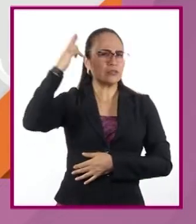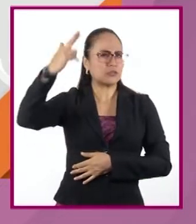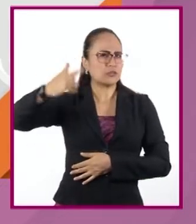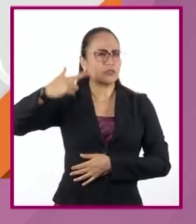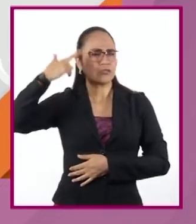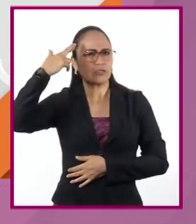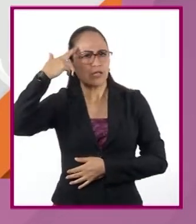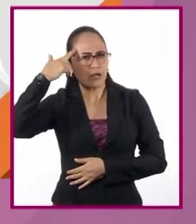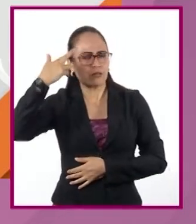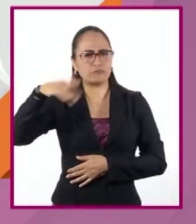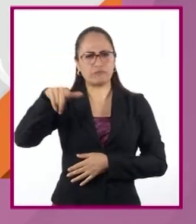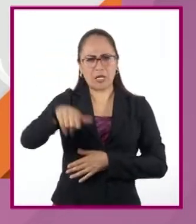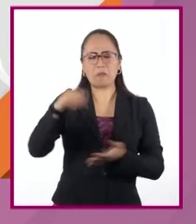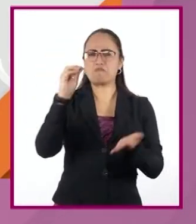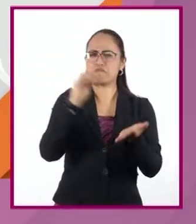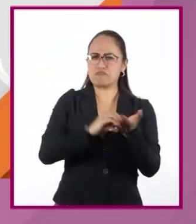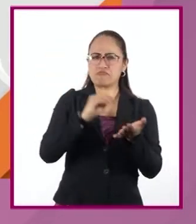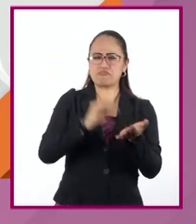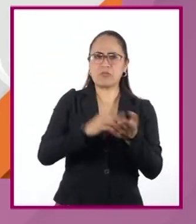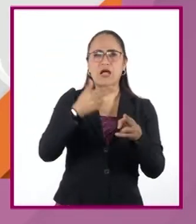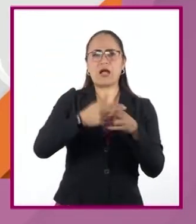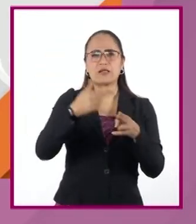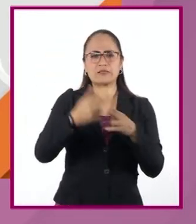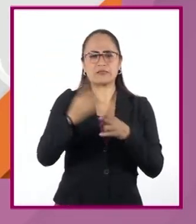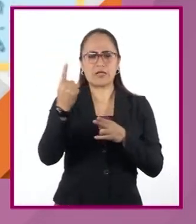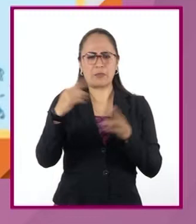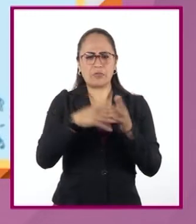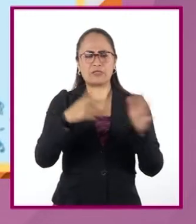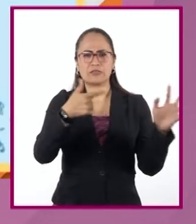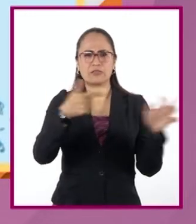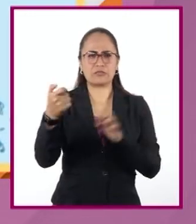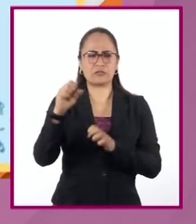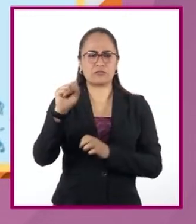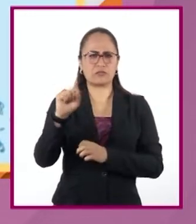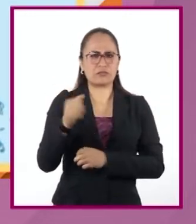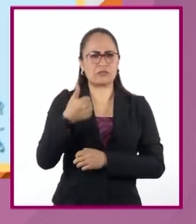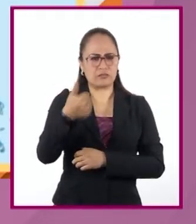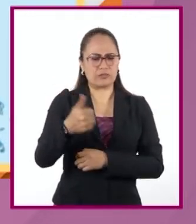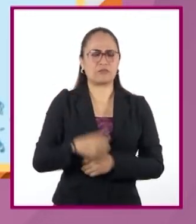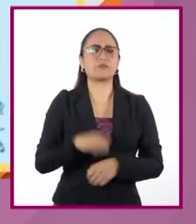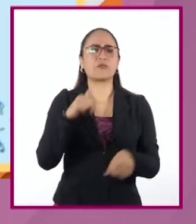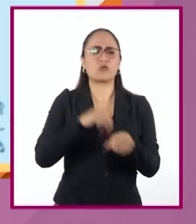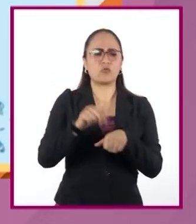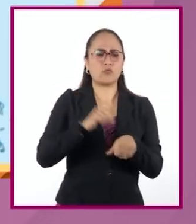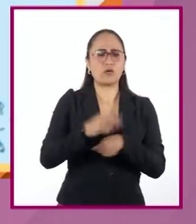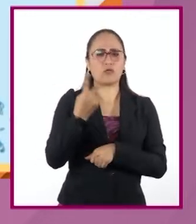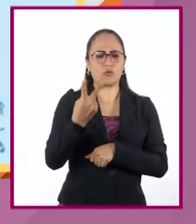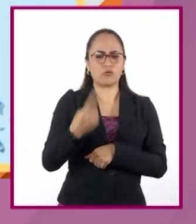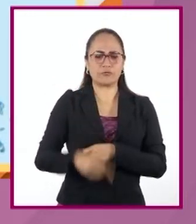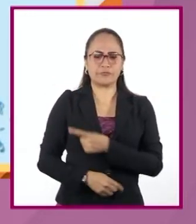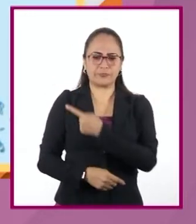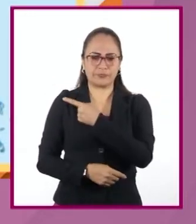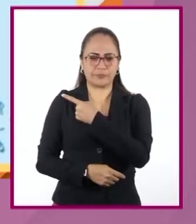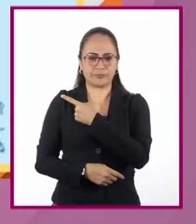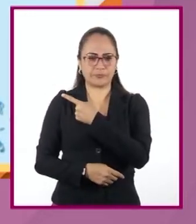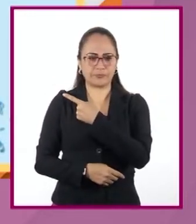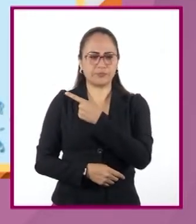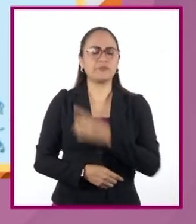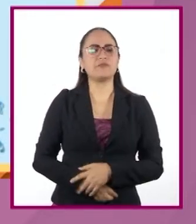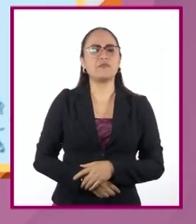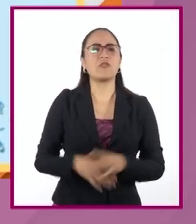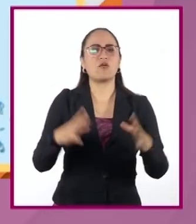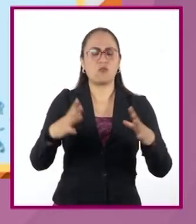que mantuvo hasta 1776. Número 2. Para el año 1620 fue